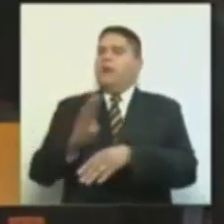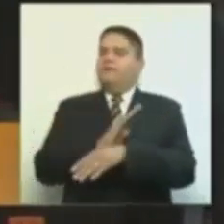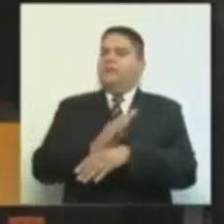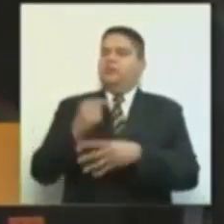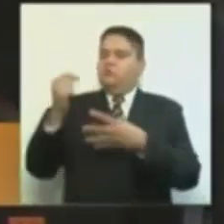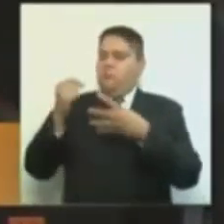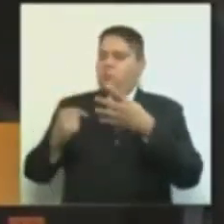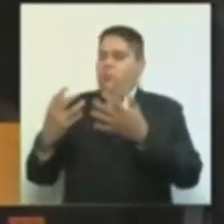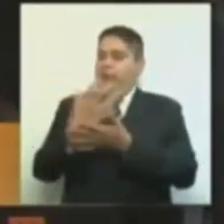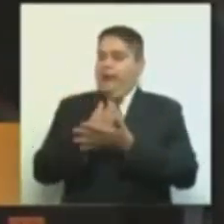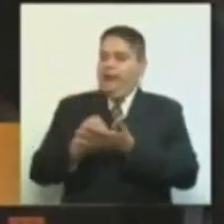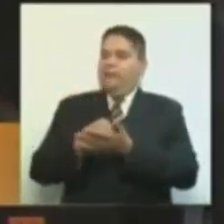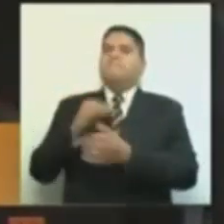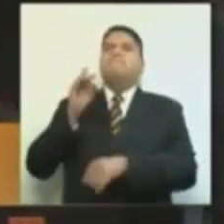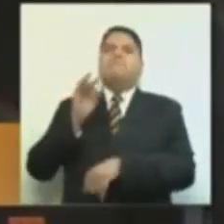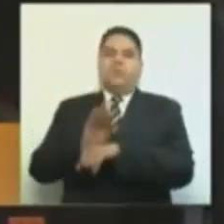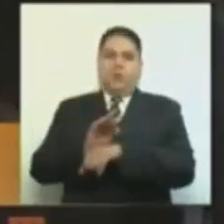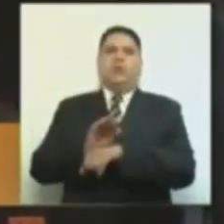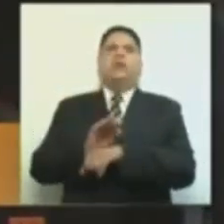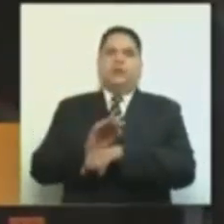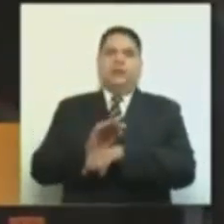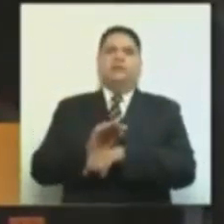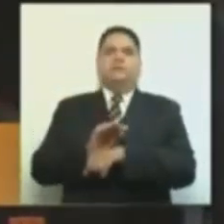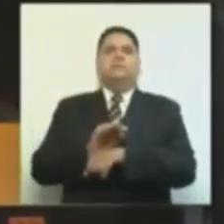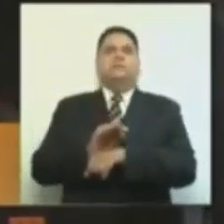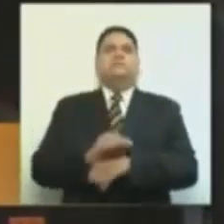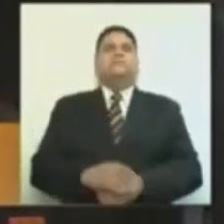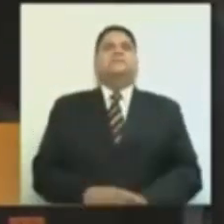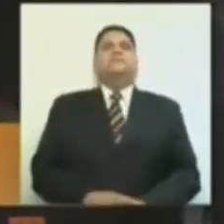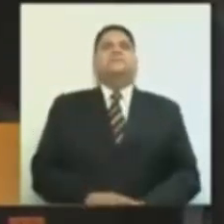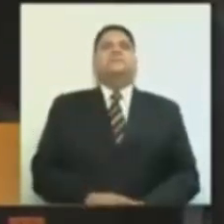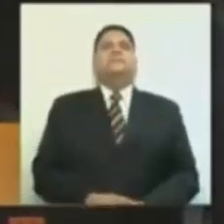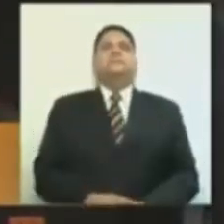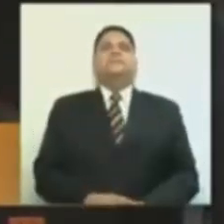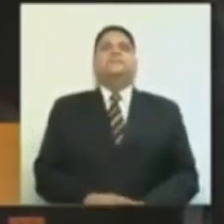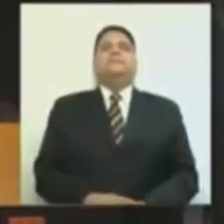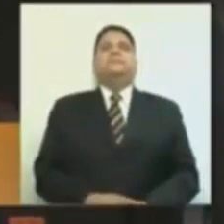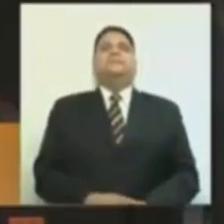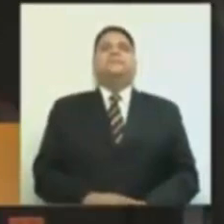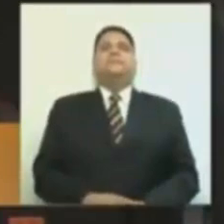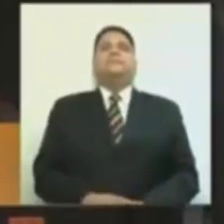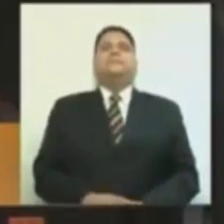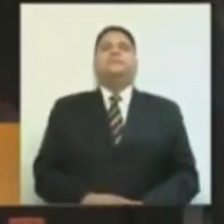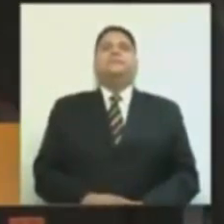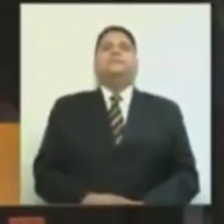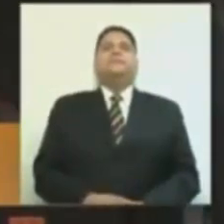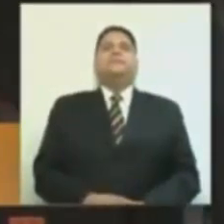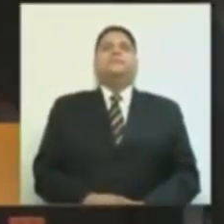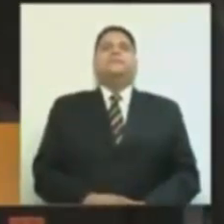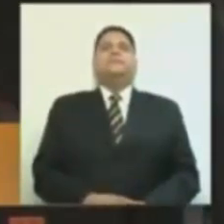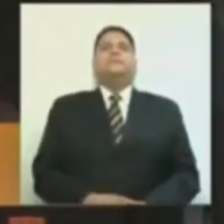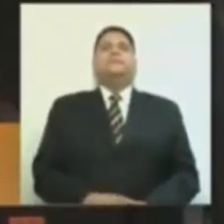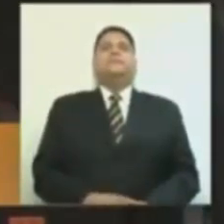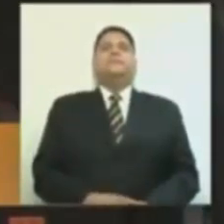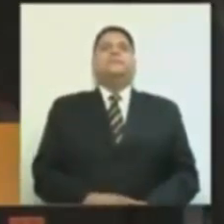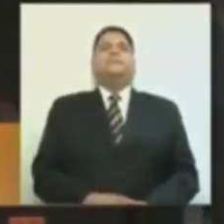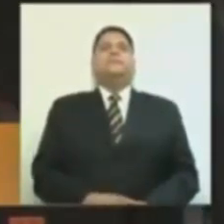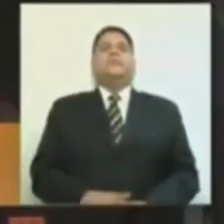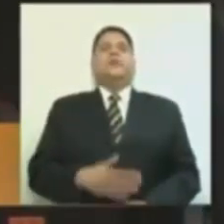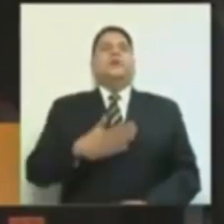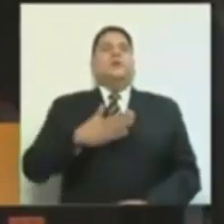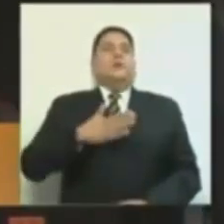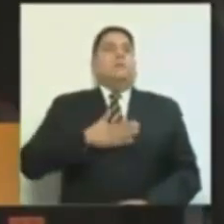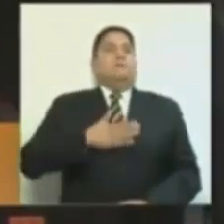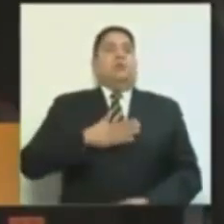derechos conquistados por las y los mexicanos. Tengo la seguridad